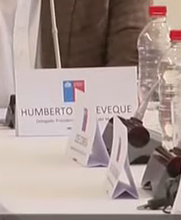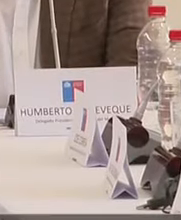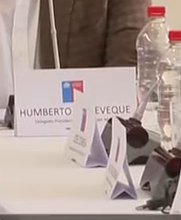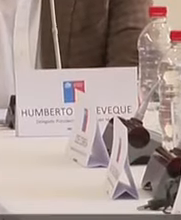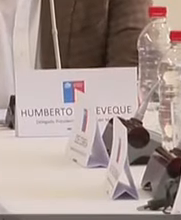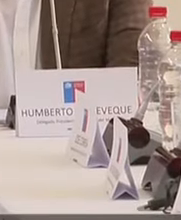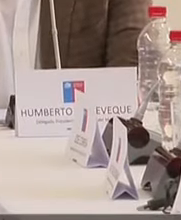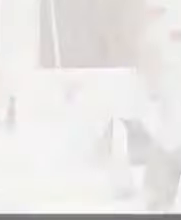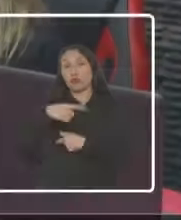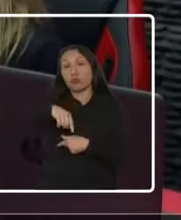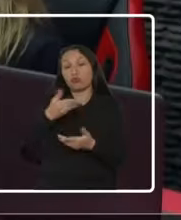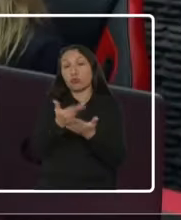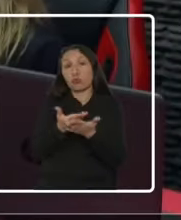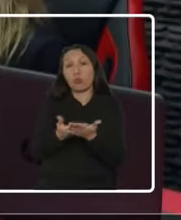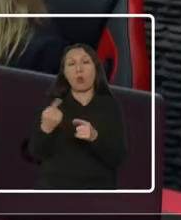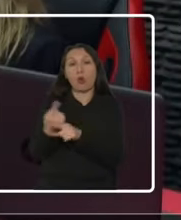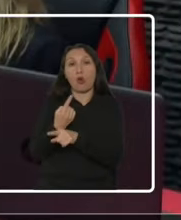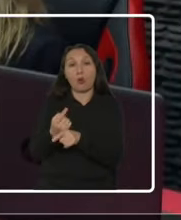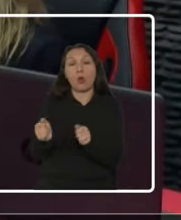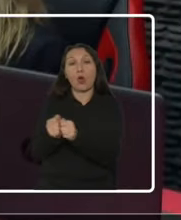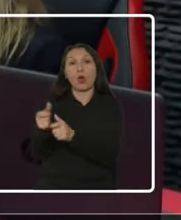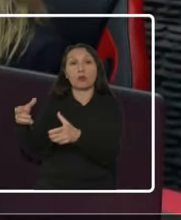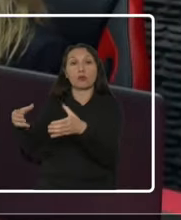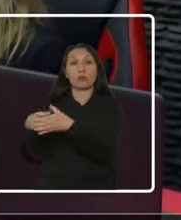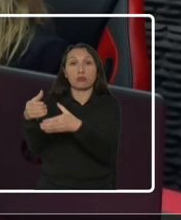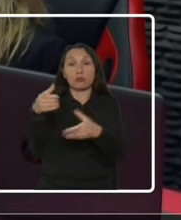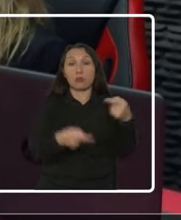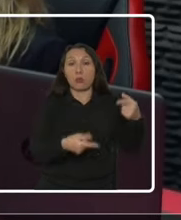que planteó el presidente. Estamos conversando con los partidos